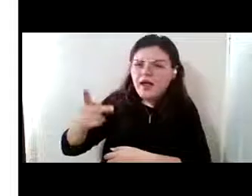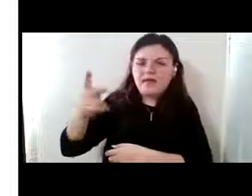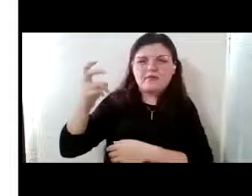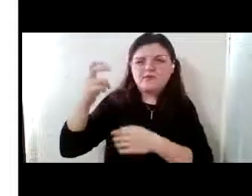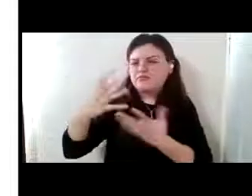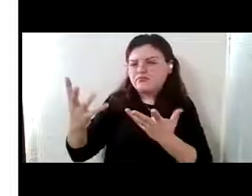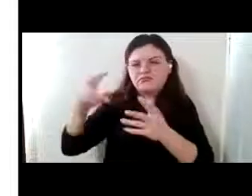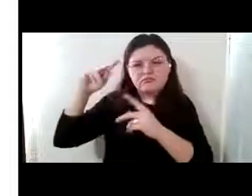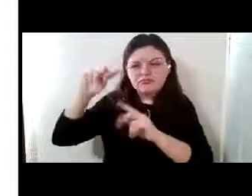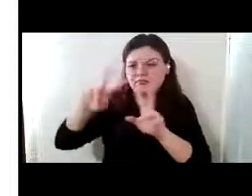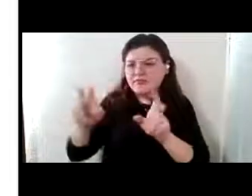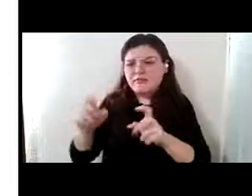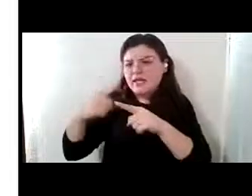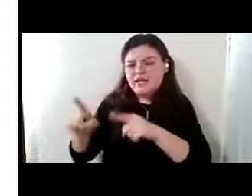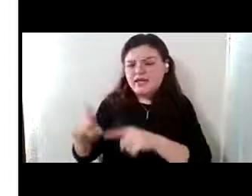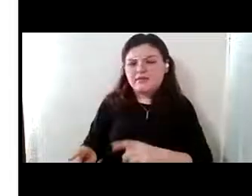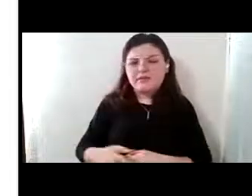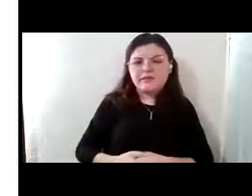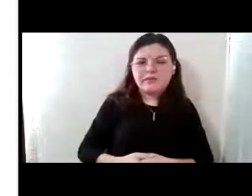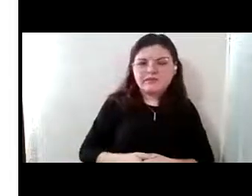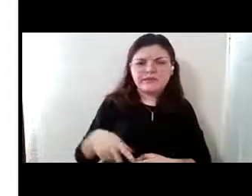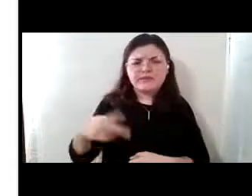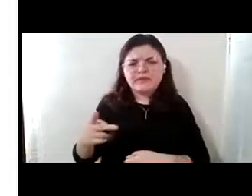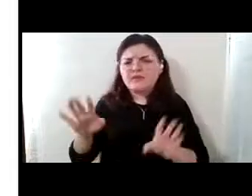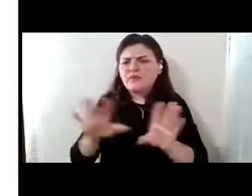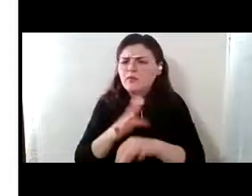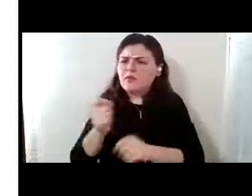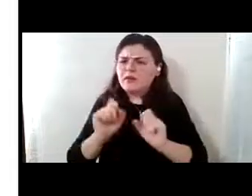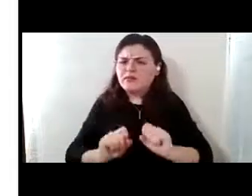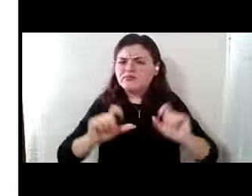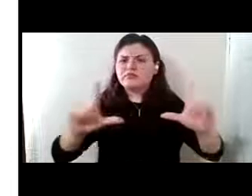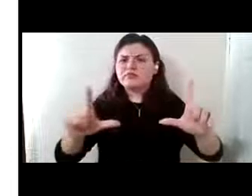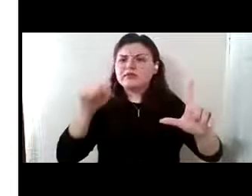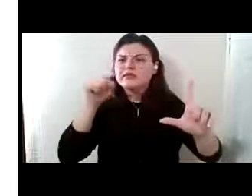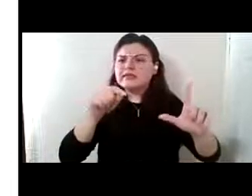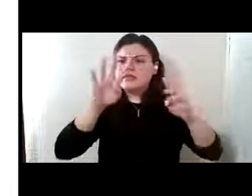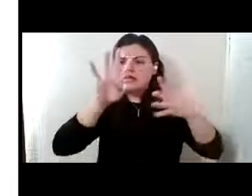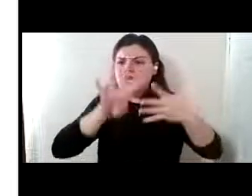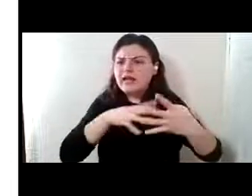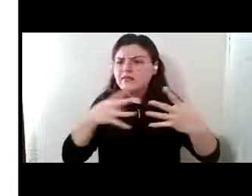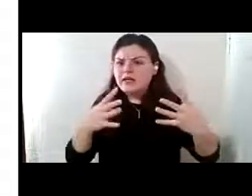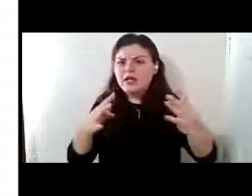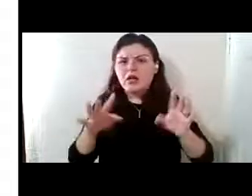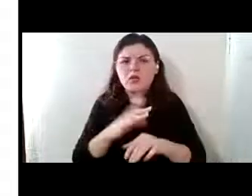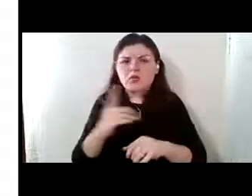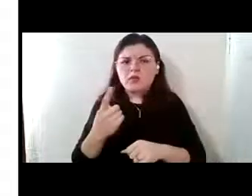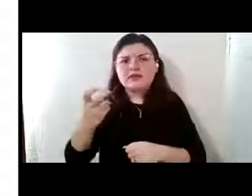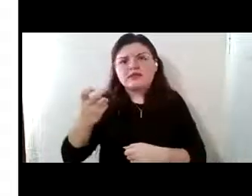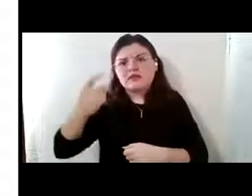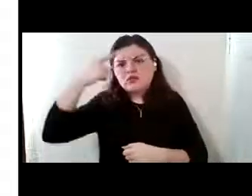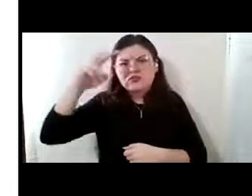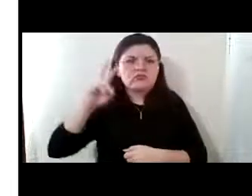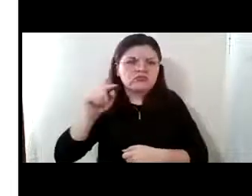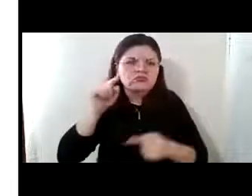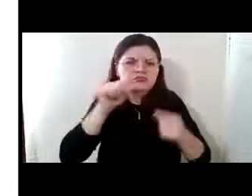teoría. Entonces, ¿por qué la intención de poner esta tabla es para nosotros ubicarnos? ¿Qué podemos hacer? Sí, desde mi